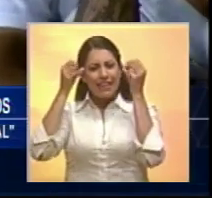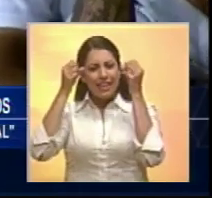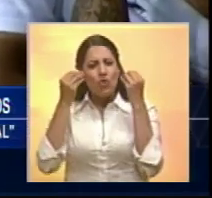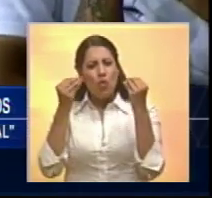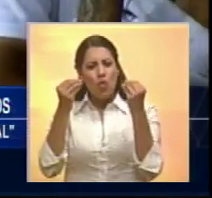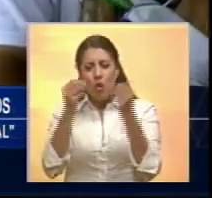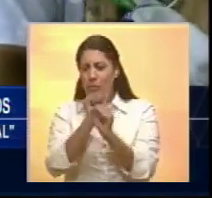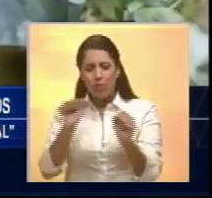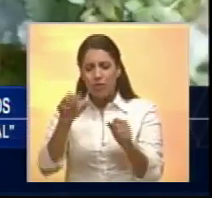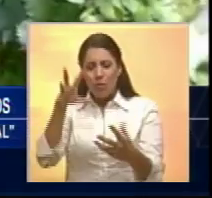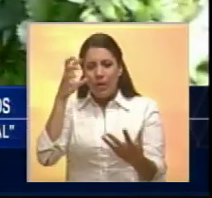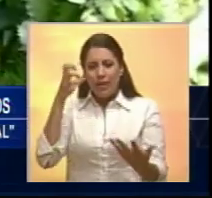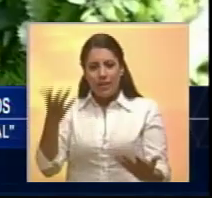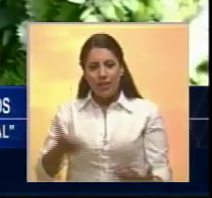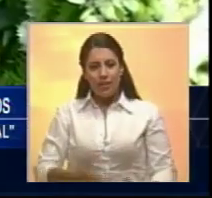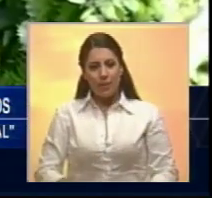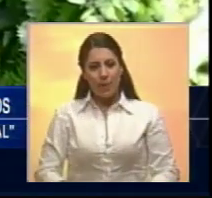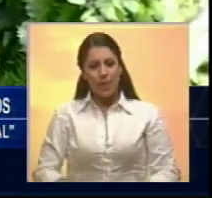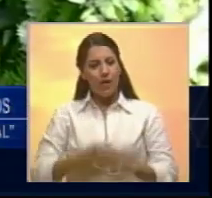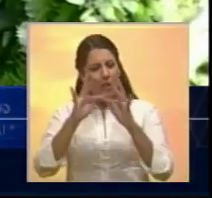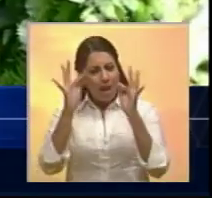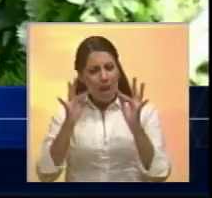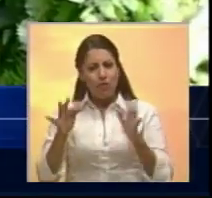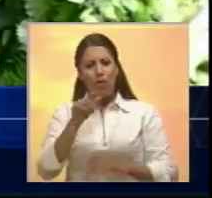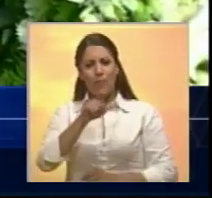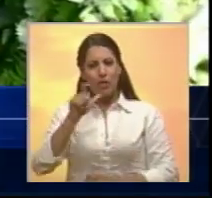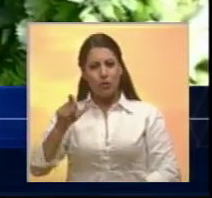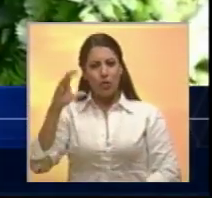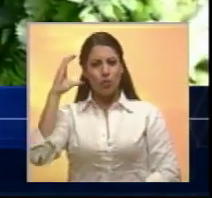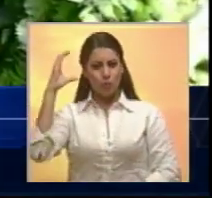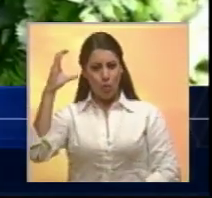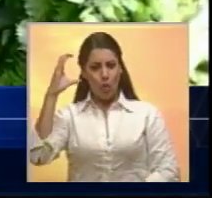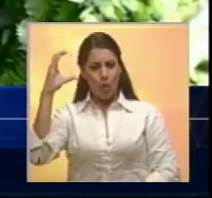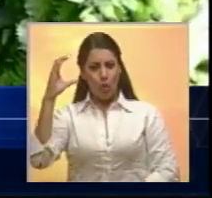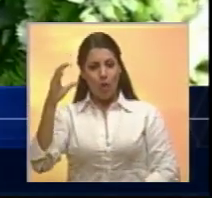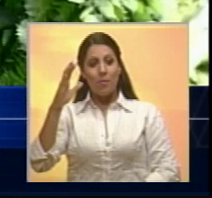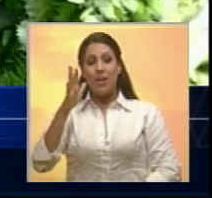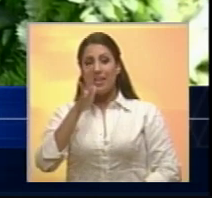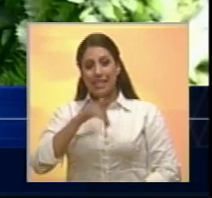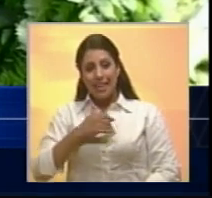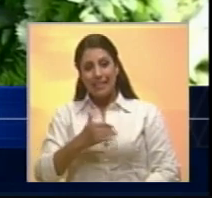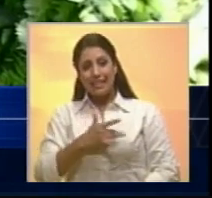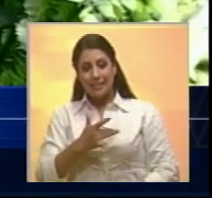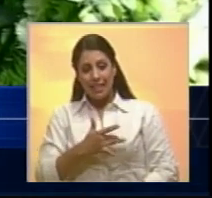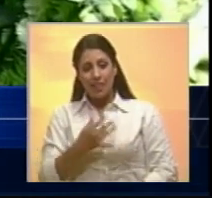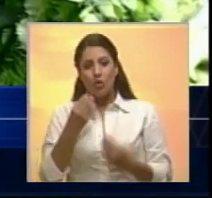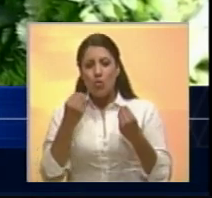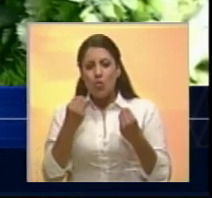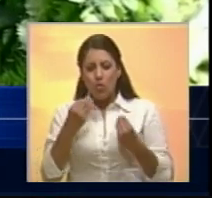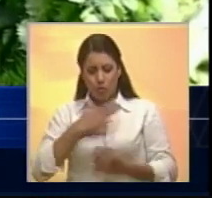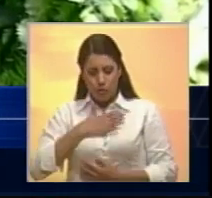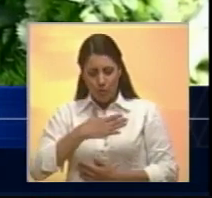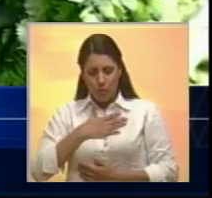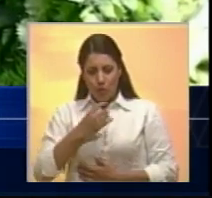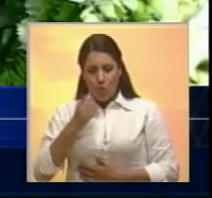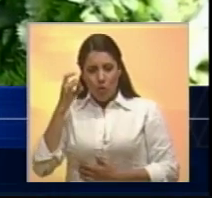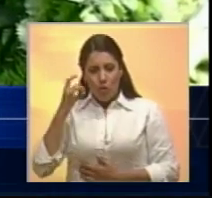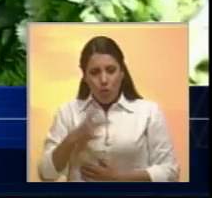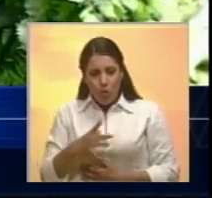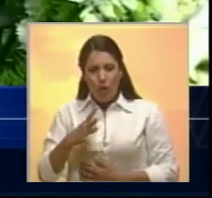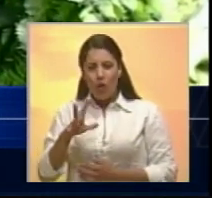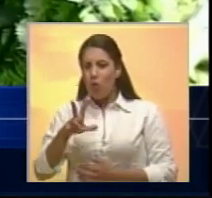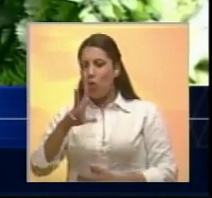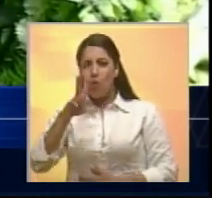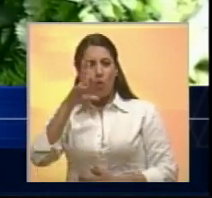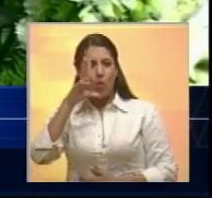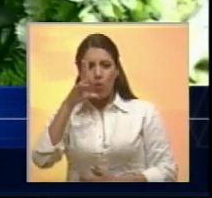lo incomprensible. La forma como los colombianos sintieron como suyo el